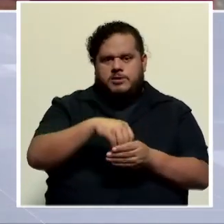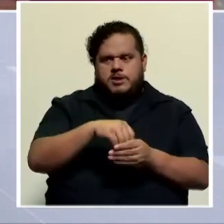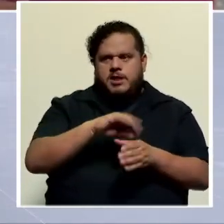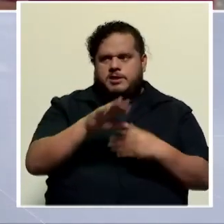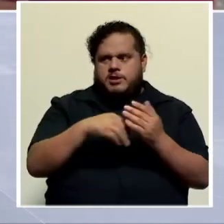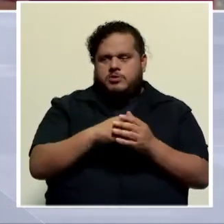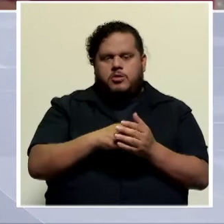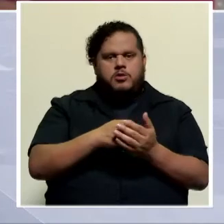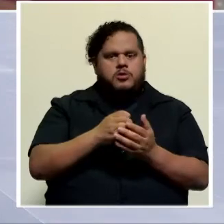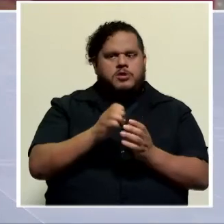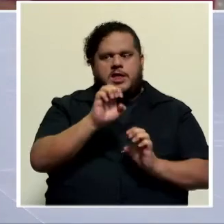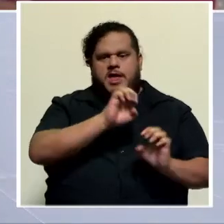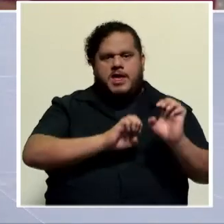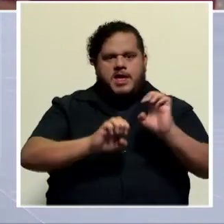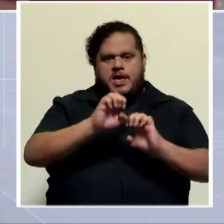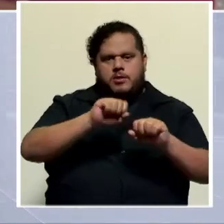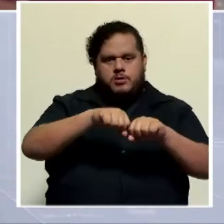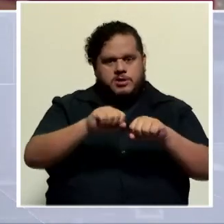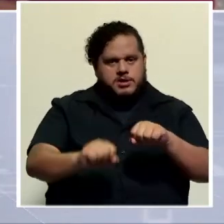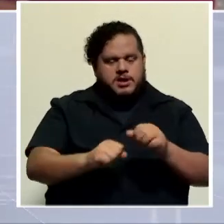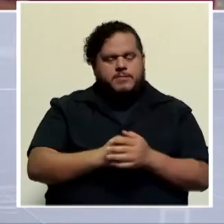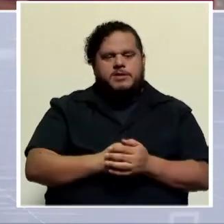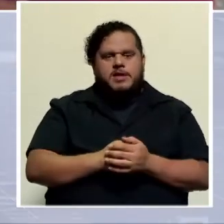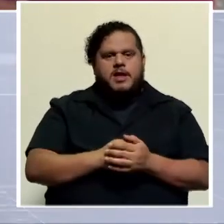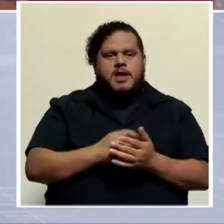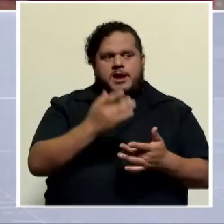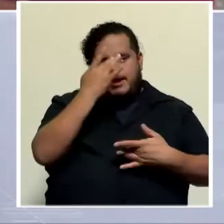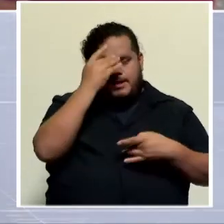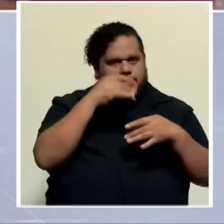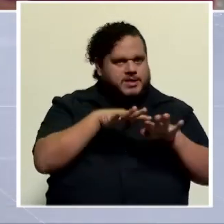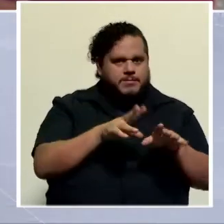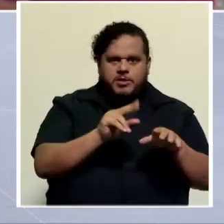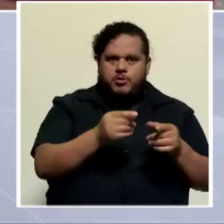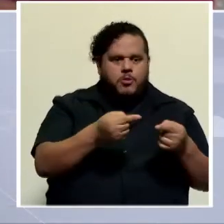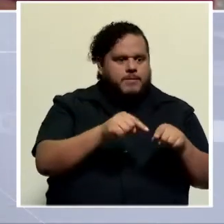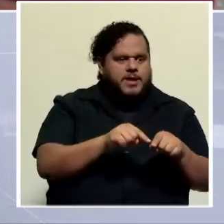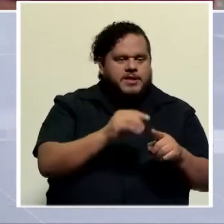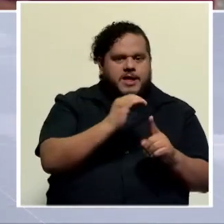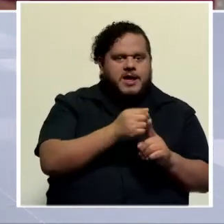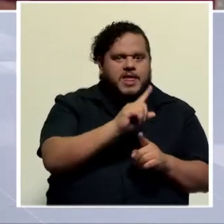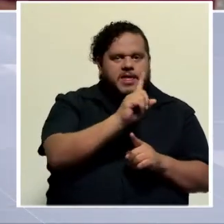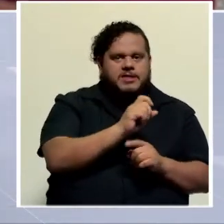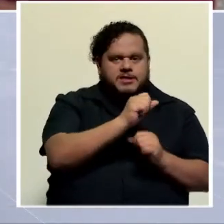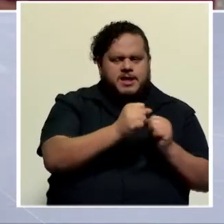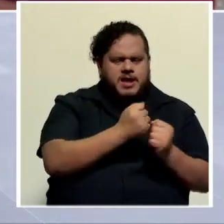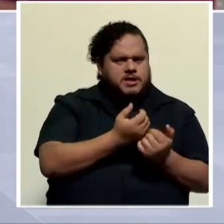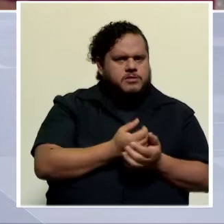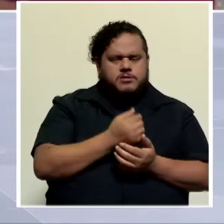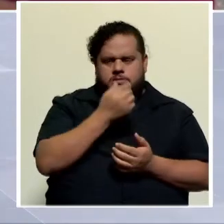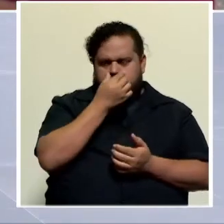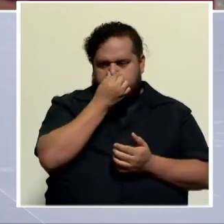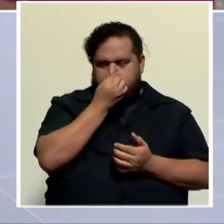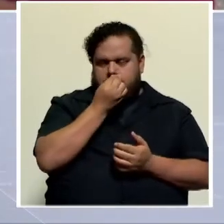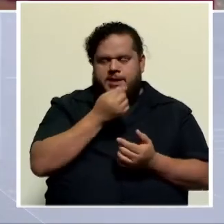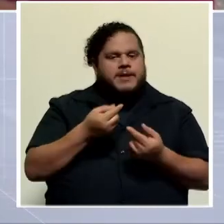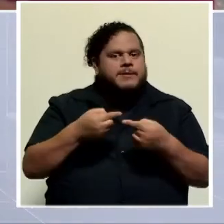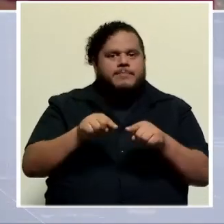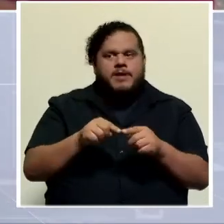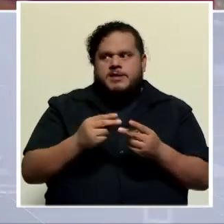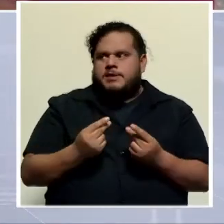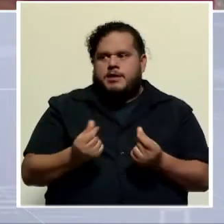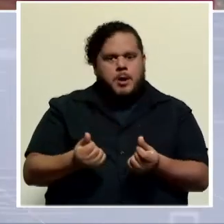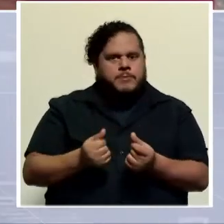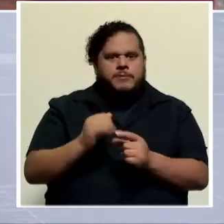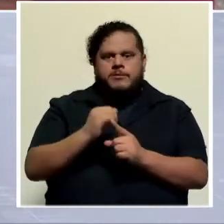ecosistemas. Las pandemias no suceden una vez cada 100 años, como a veces se reporta, sino que suceden tan pronto